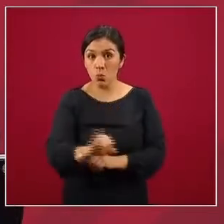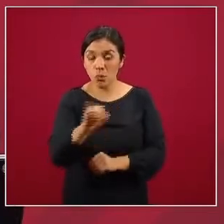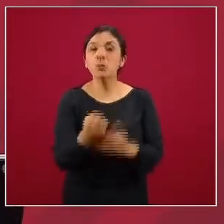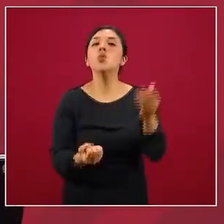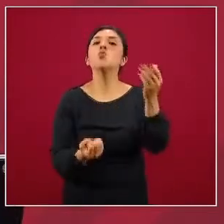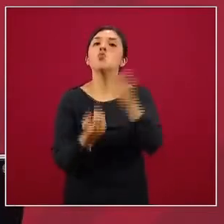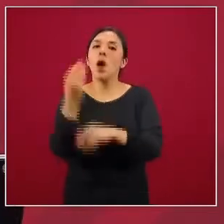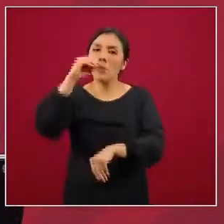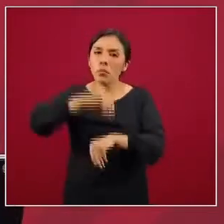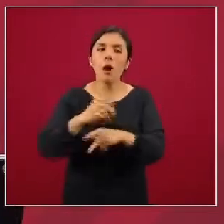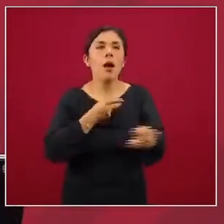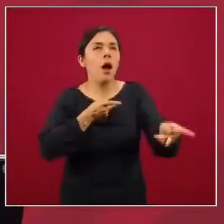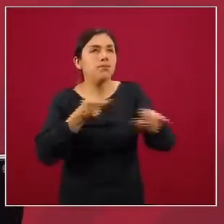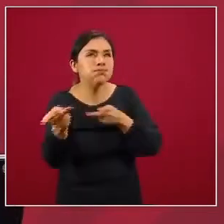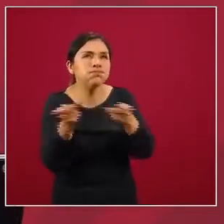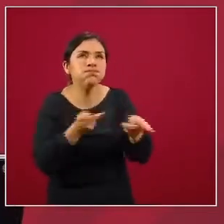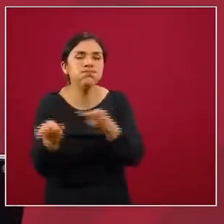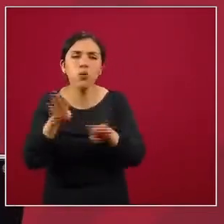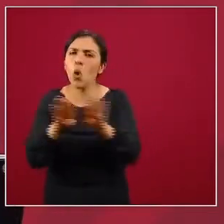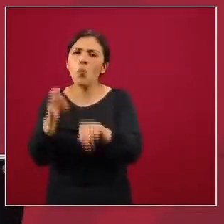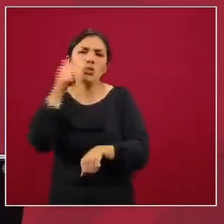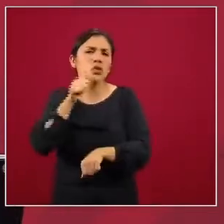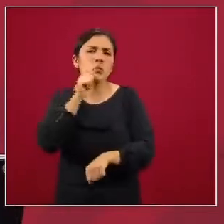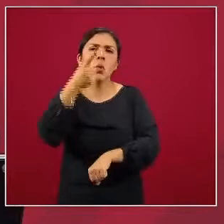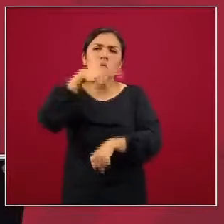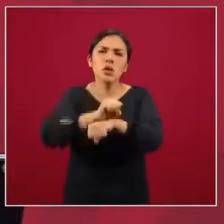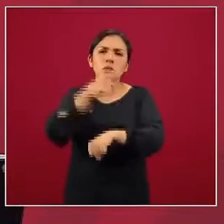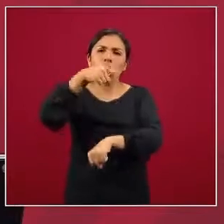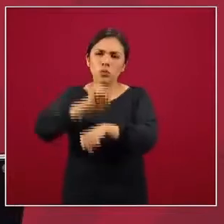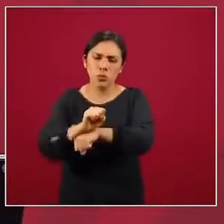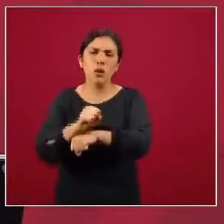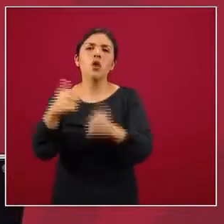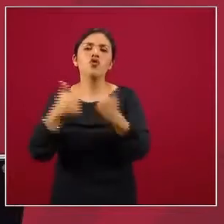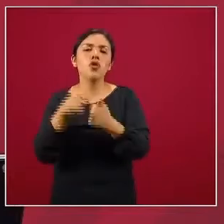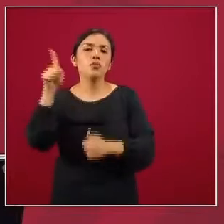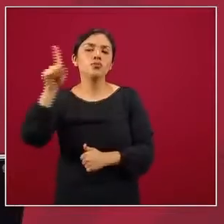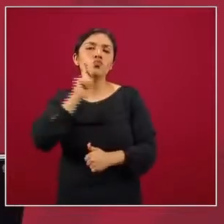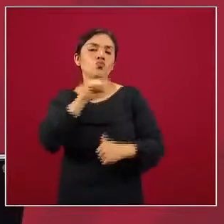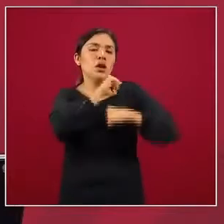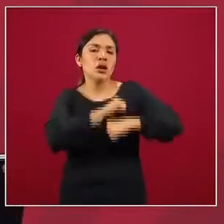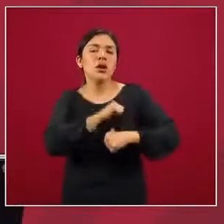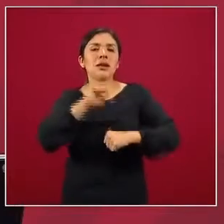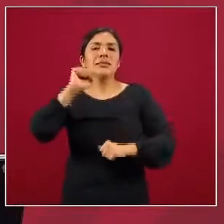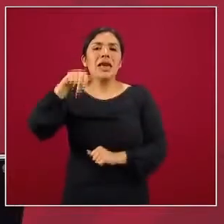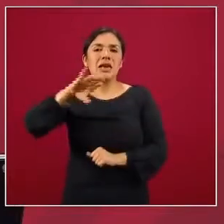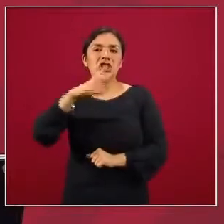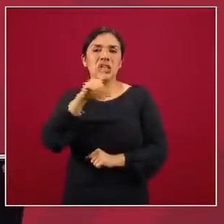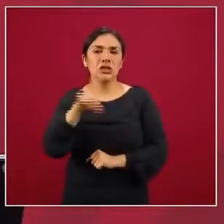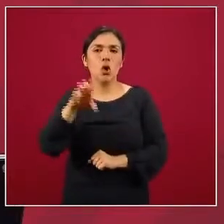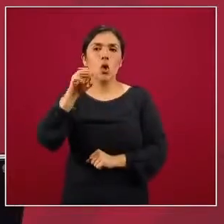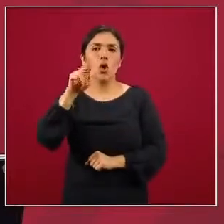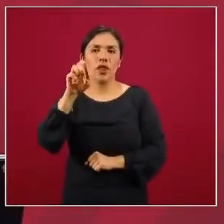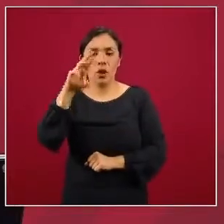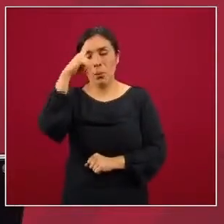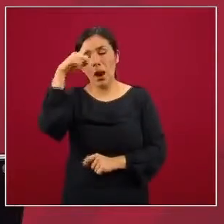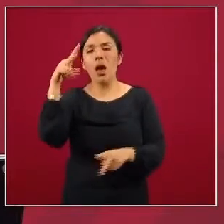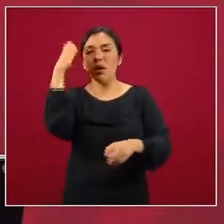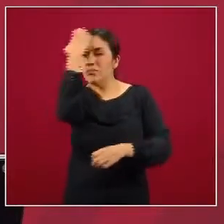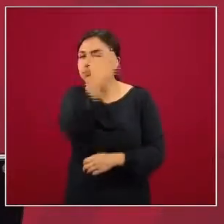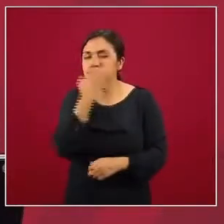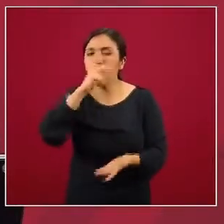una nueva conversación, como la tenemos todas las semanas, convocada por la ministra Sánchez Cordero, y vamos a revisar este